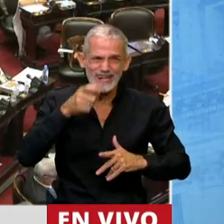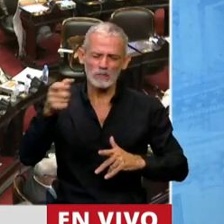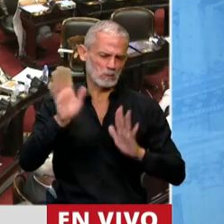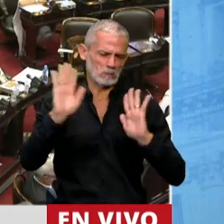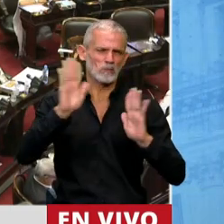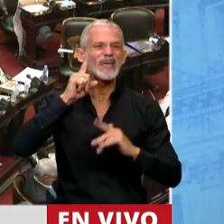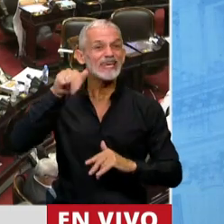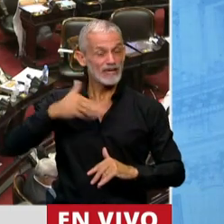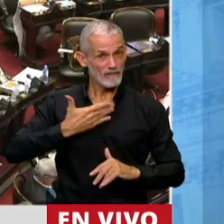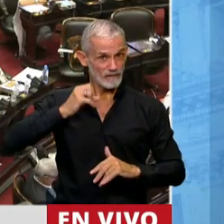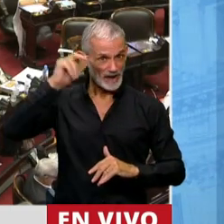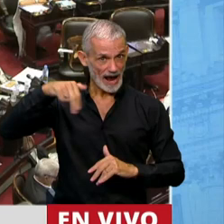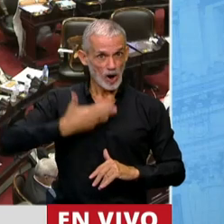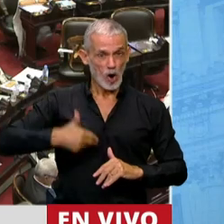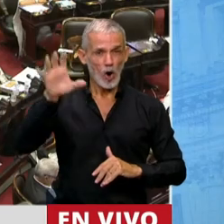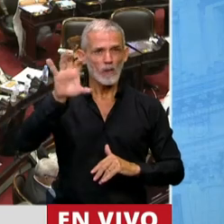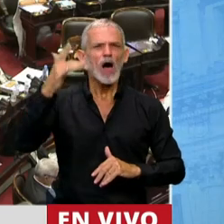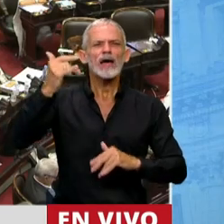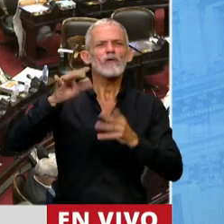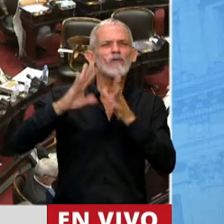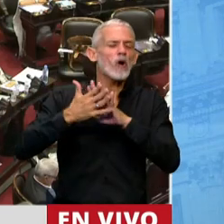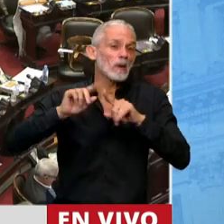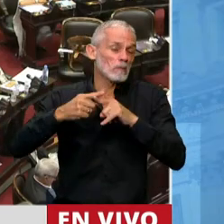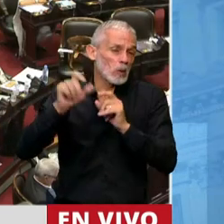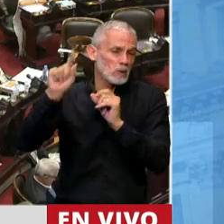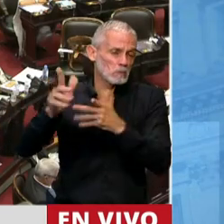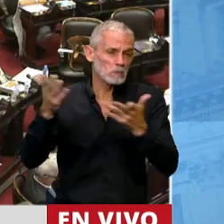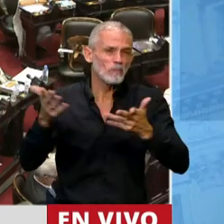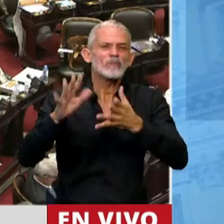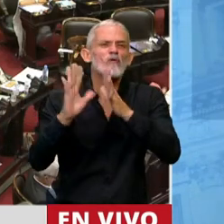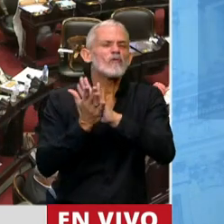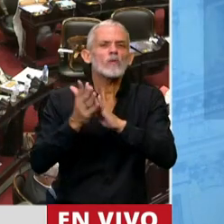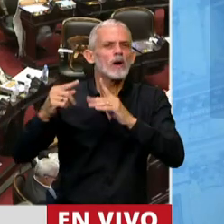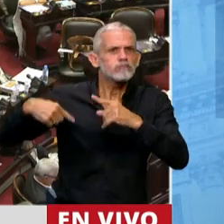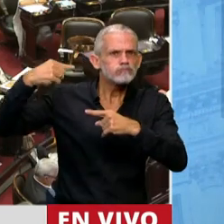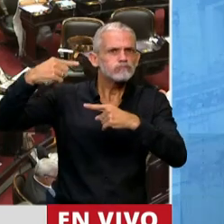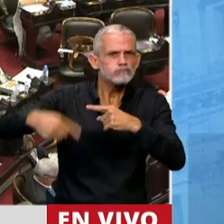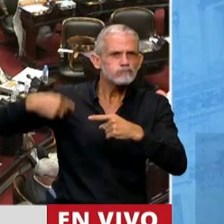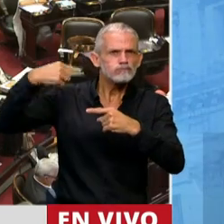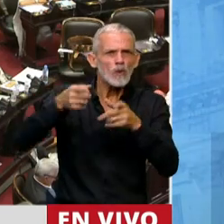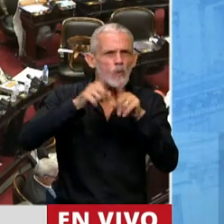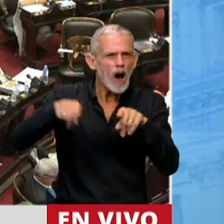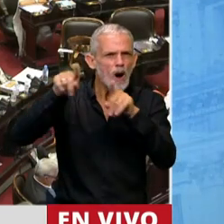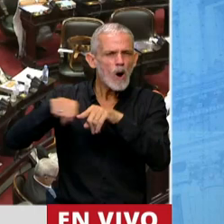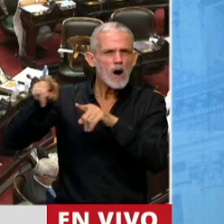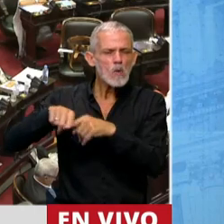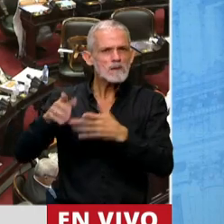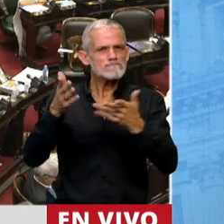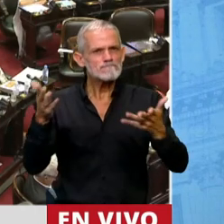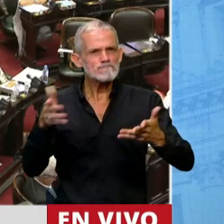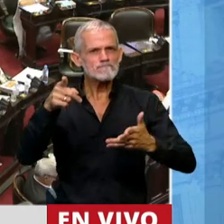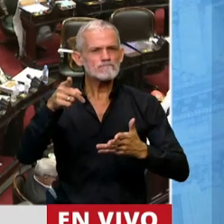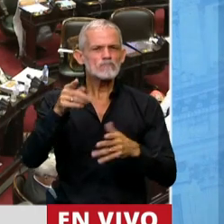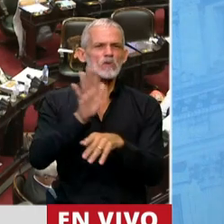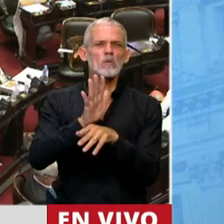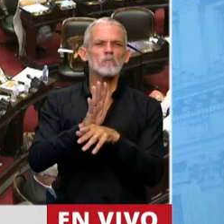Gildo Infrán tiene un sistema por el cual, de modo sistemático, no solo ha